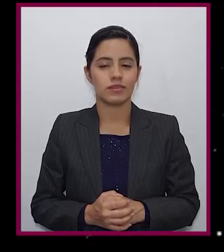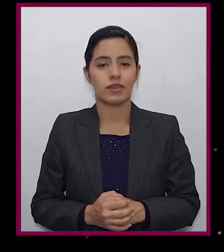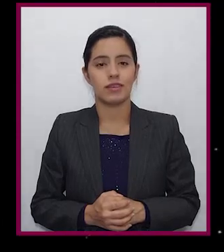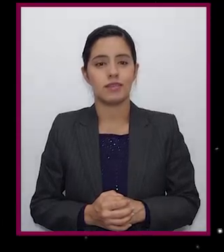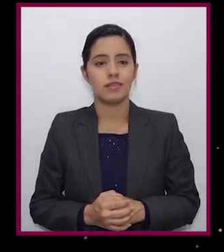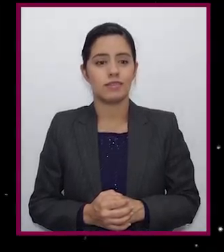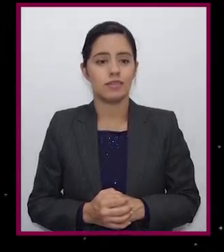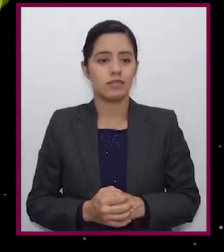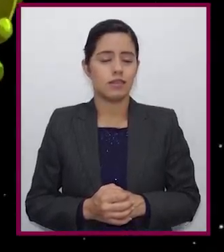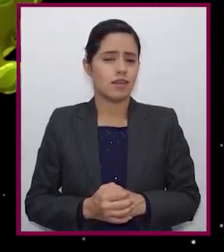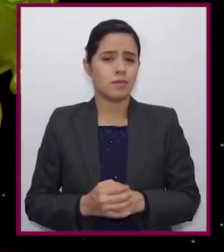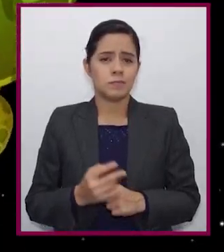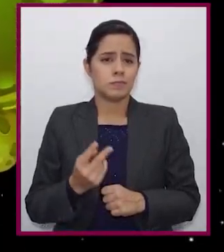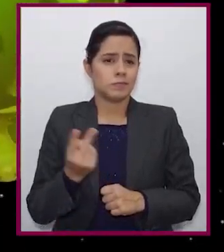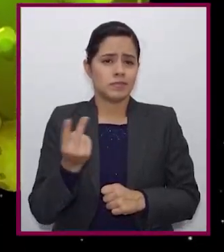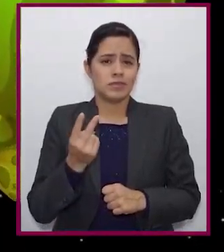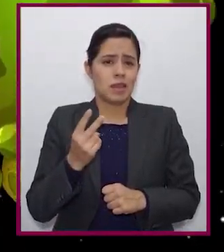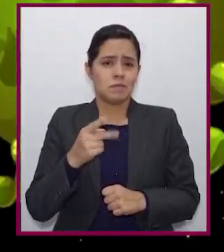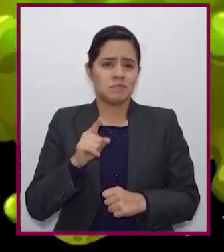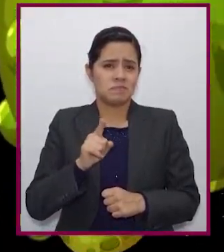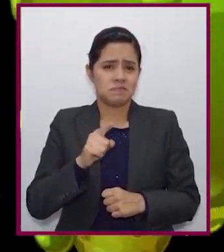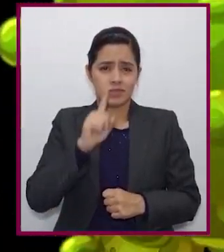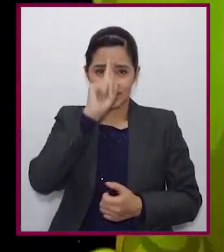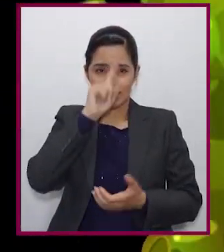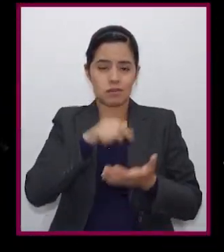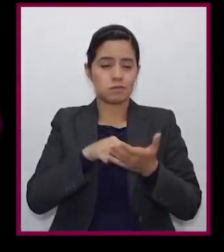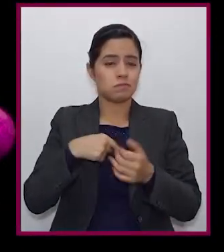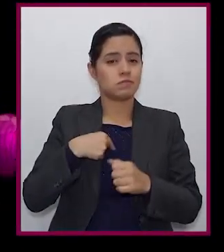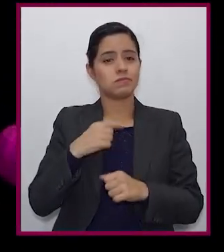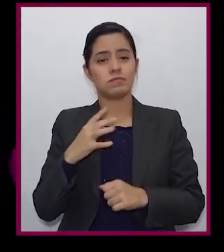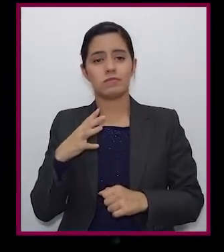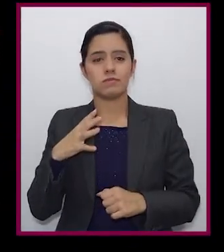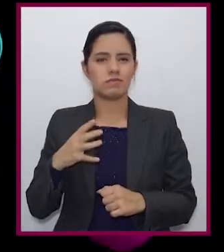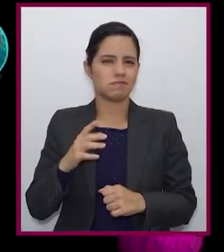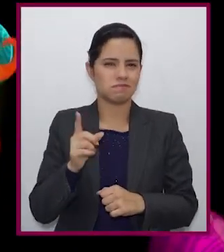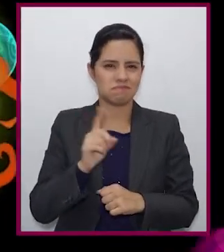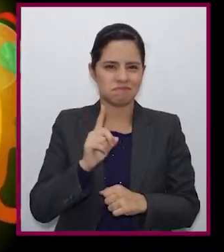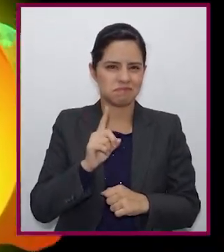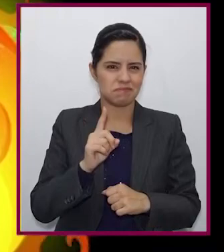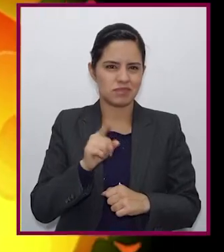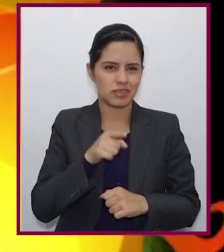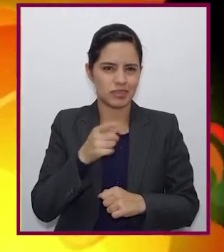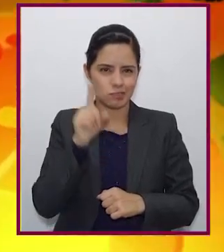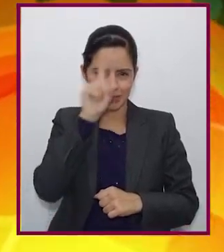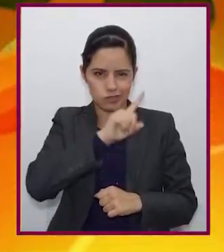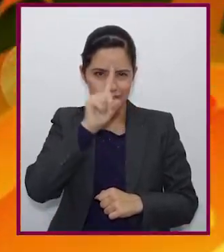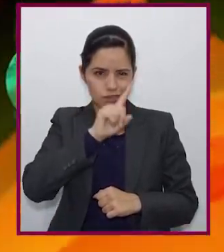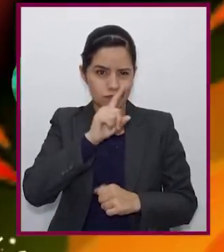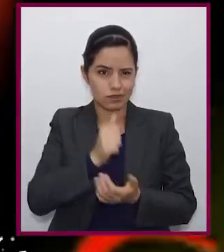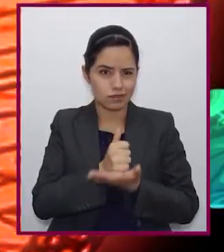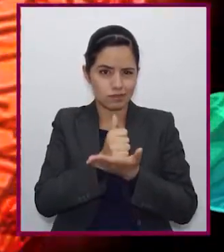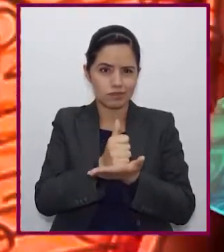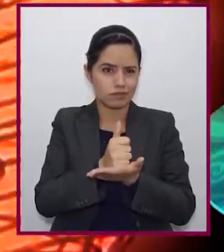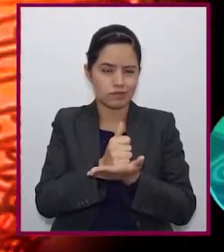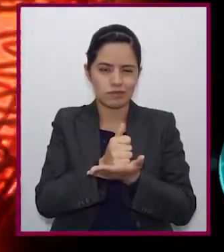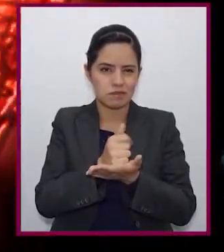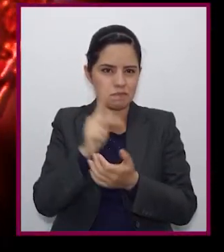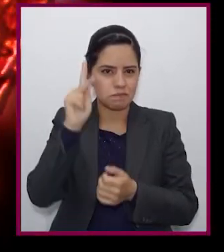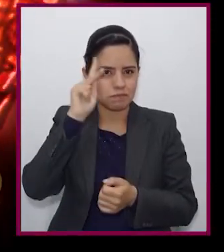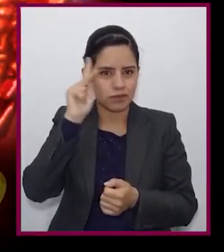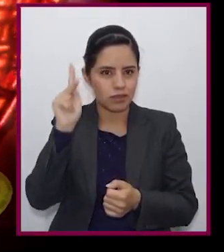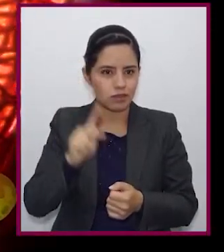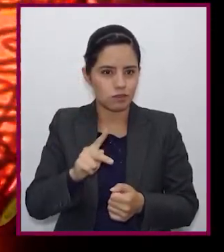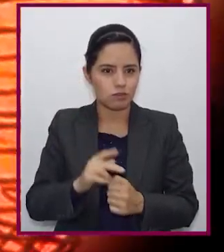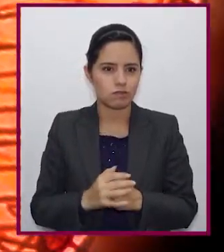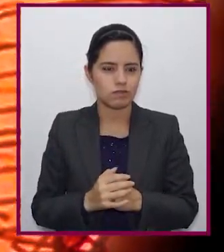Ay, sí, les digo que estos beatboxers se creen mucho. Y el tutorial es la peor sección de todas. Voy a regresar con